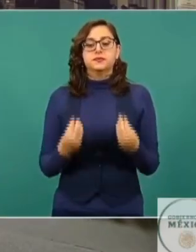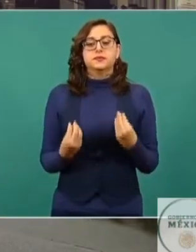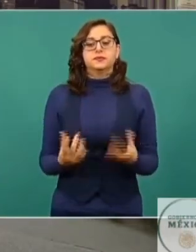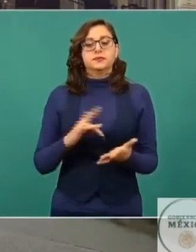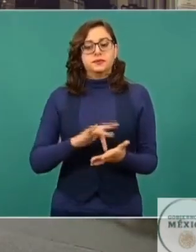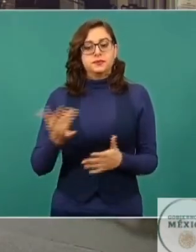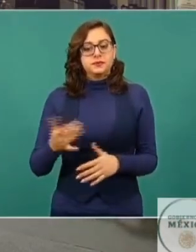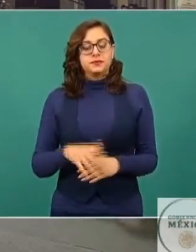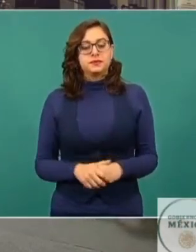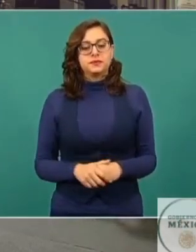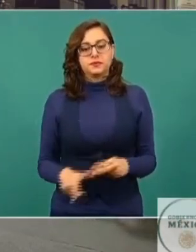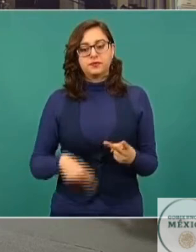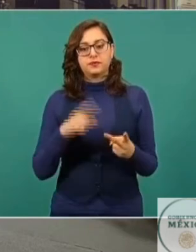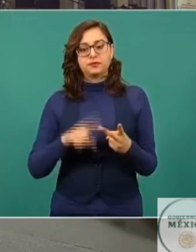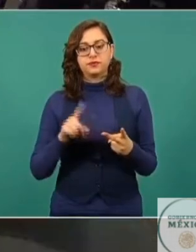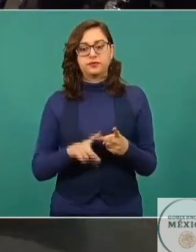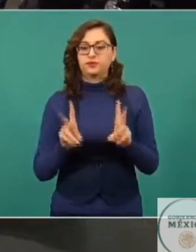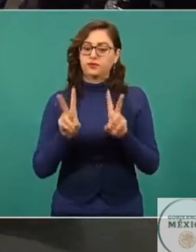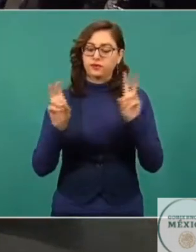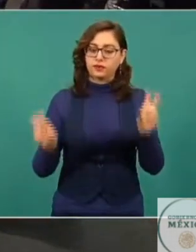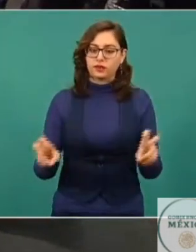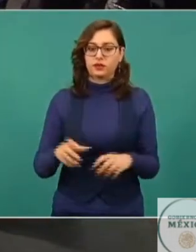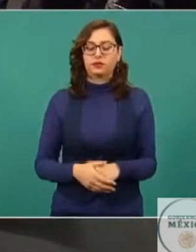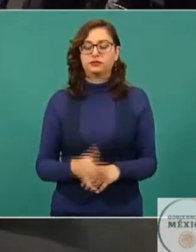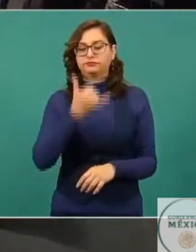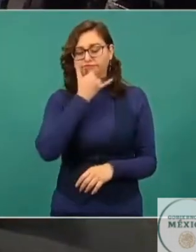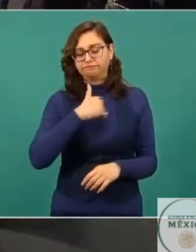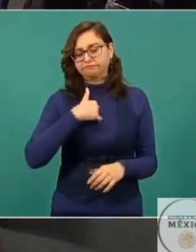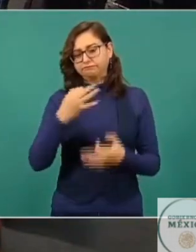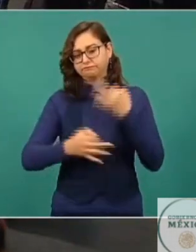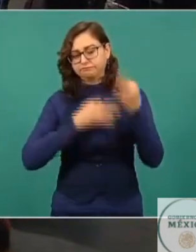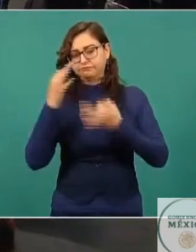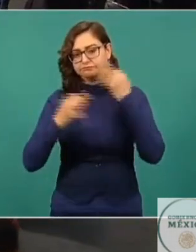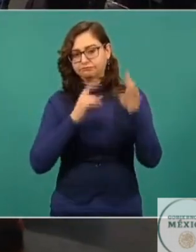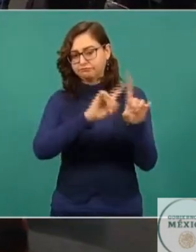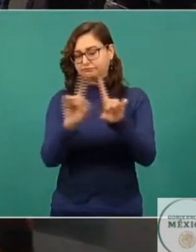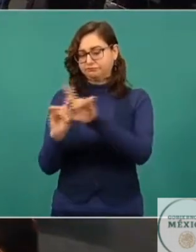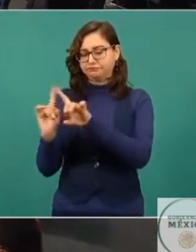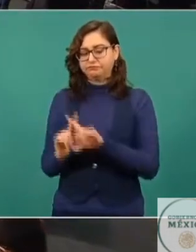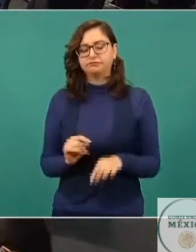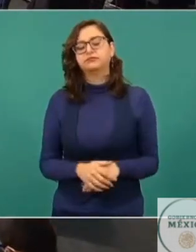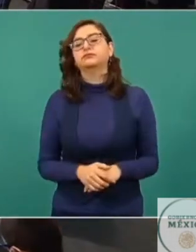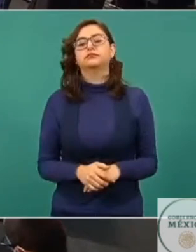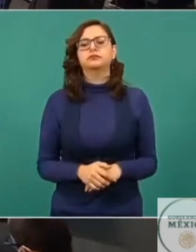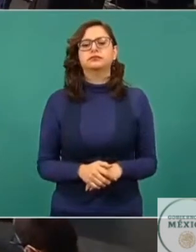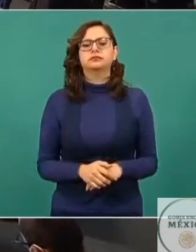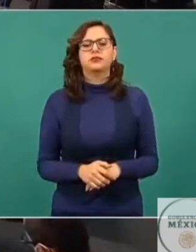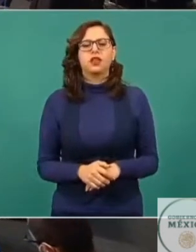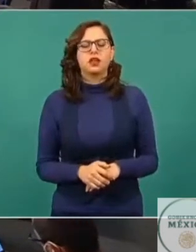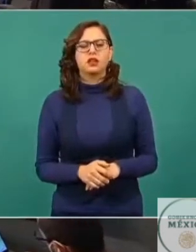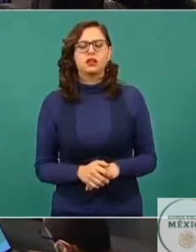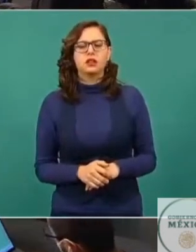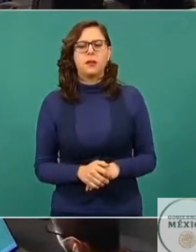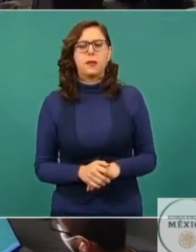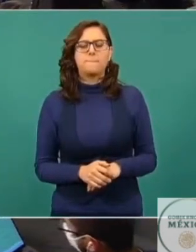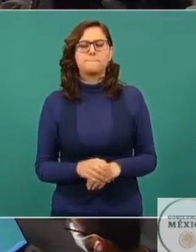en un segundo tema, y perdón no me presenté, me llamé el de Mexico News y sin censura, está el de las UMAS. Con el